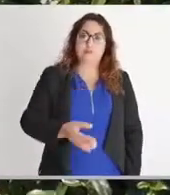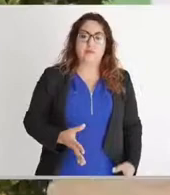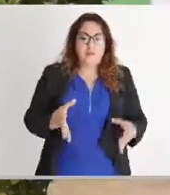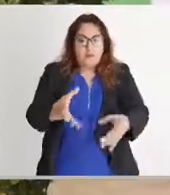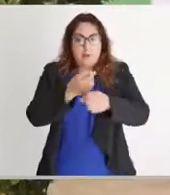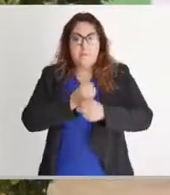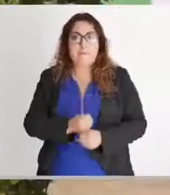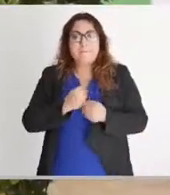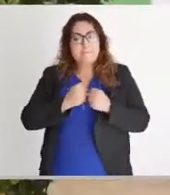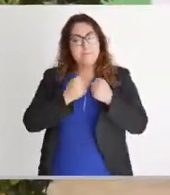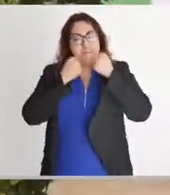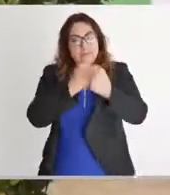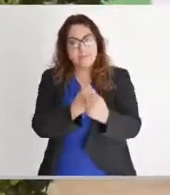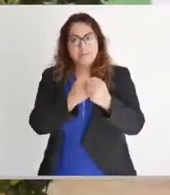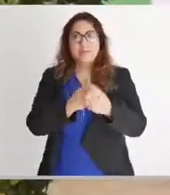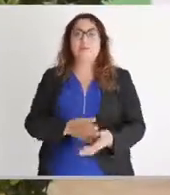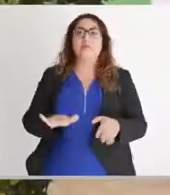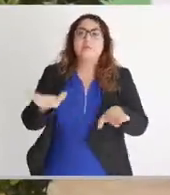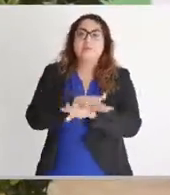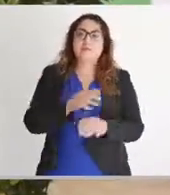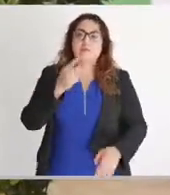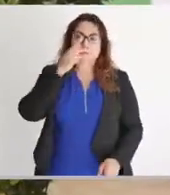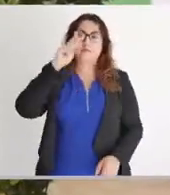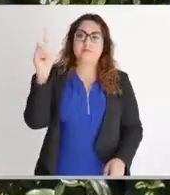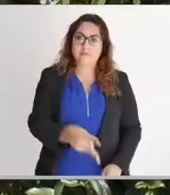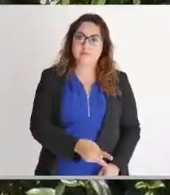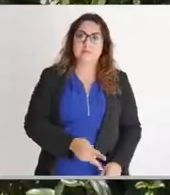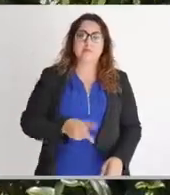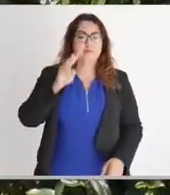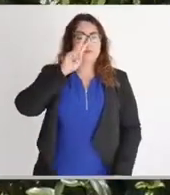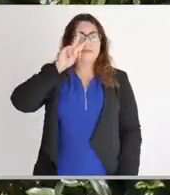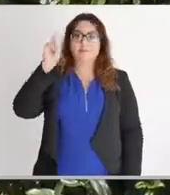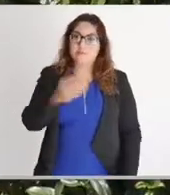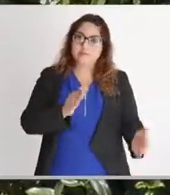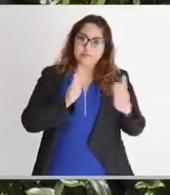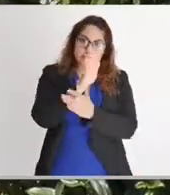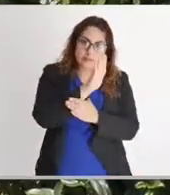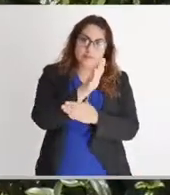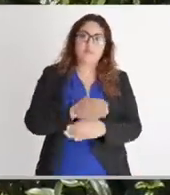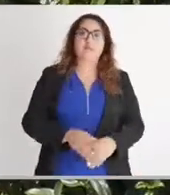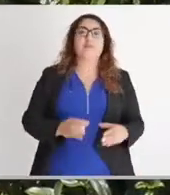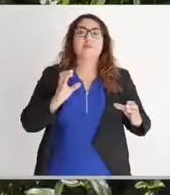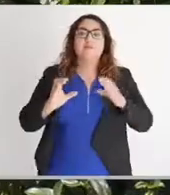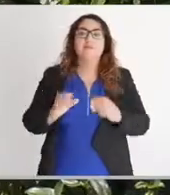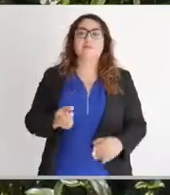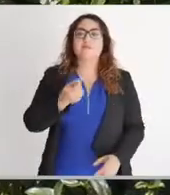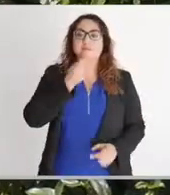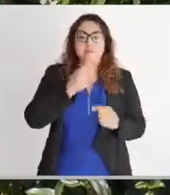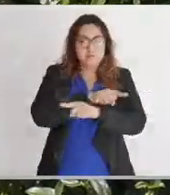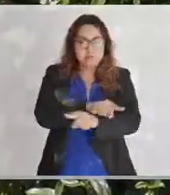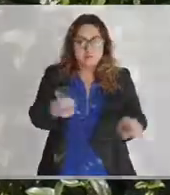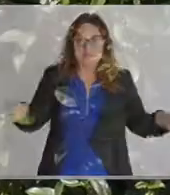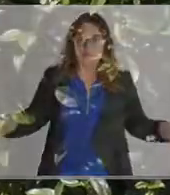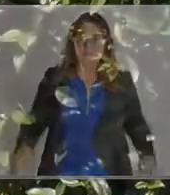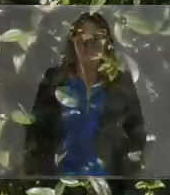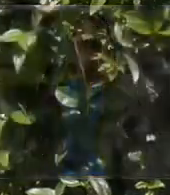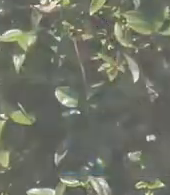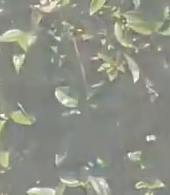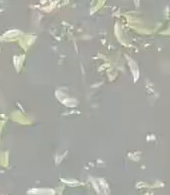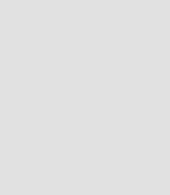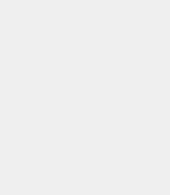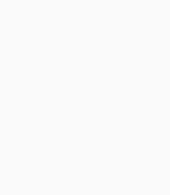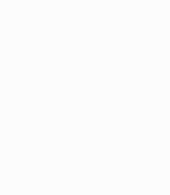digo, unamos fuerzas y luchemos para cambiar a México, para ser un México sobresaliente, que cuide y protege a todos los